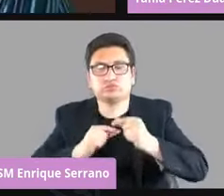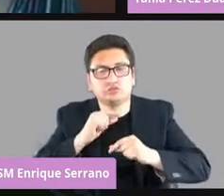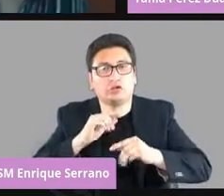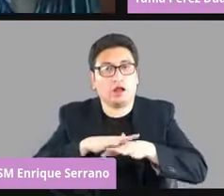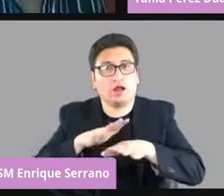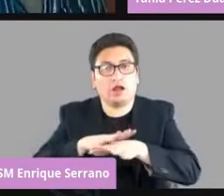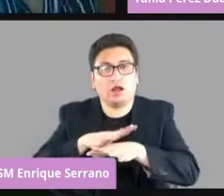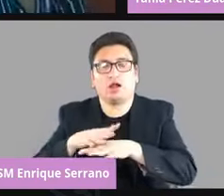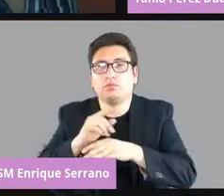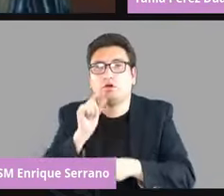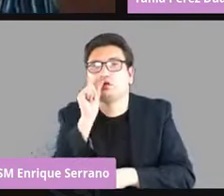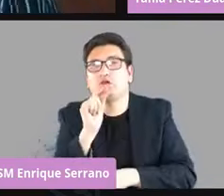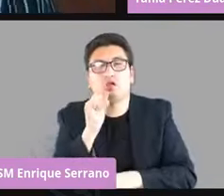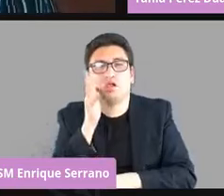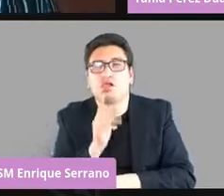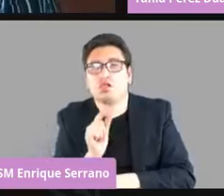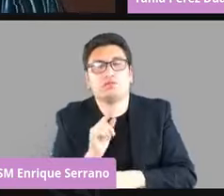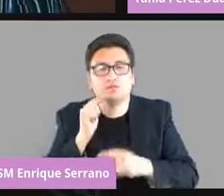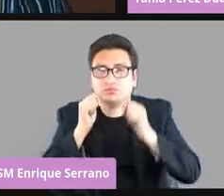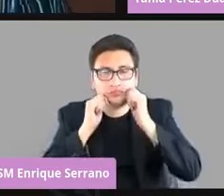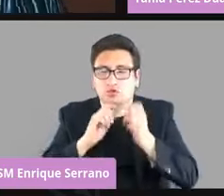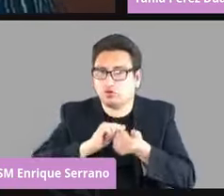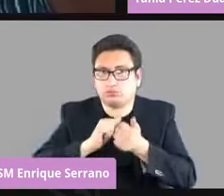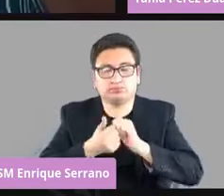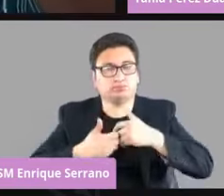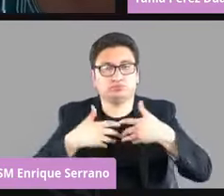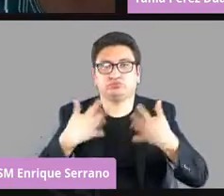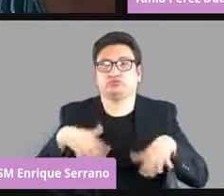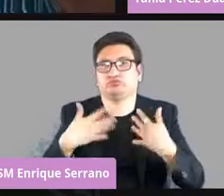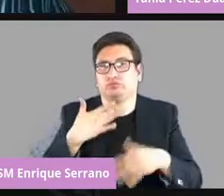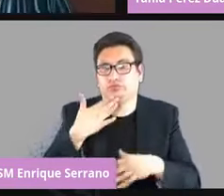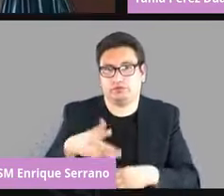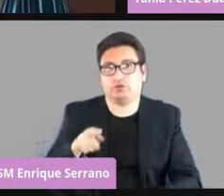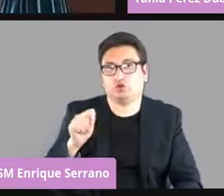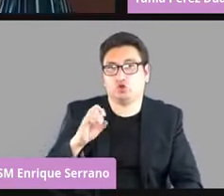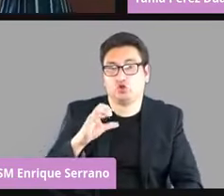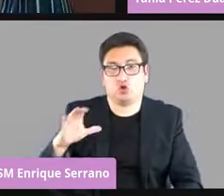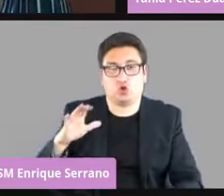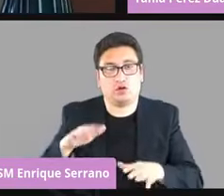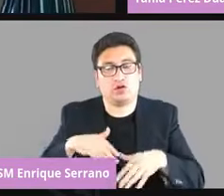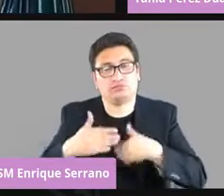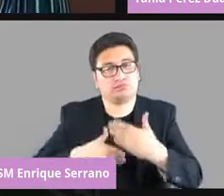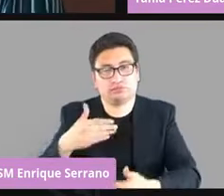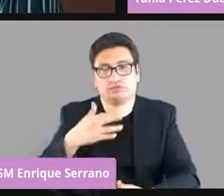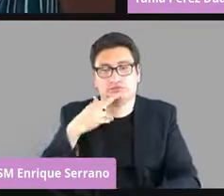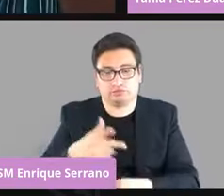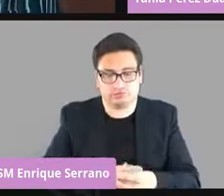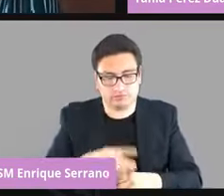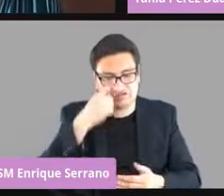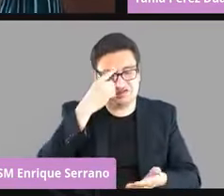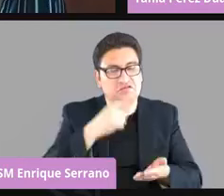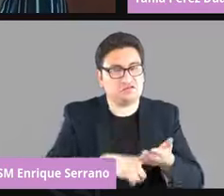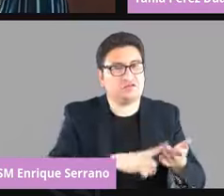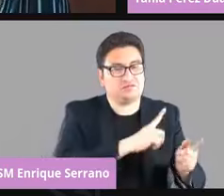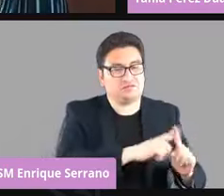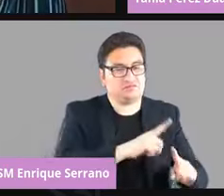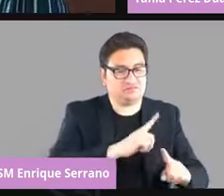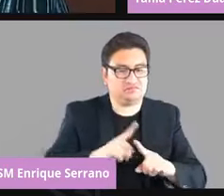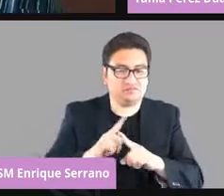avance. es un súper avance para las personas con TOC. Sí, sin duda. Y yo creo que para muchos trastornos, doctora, es un